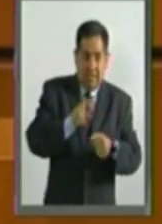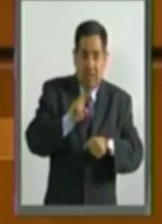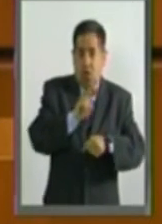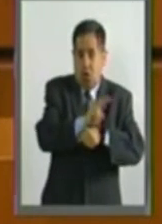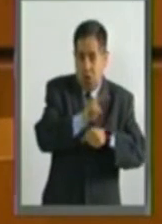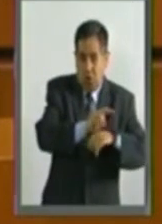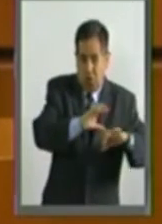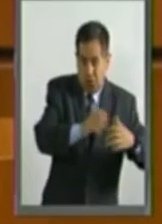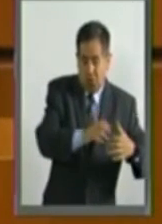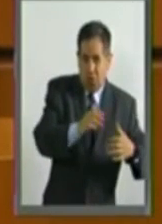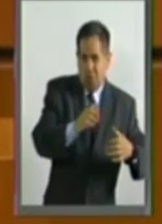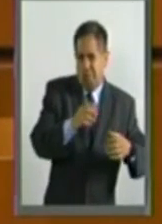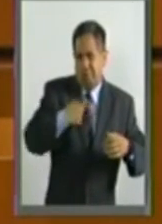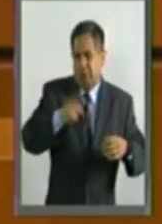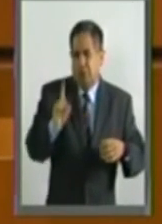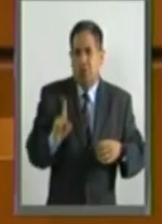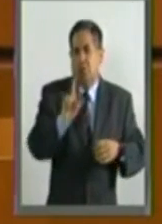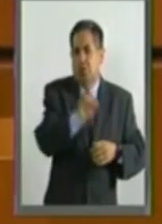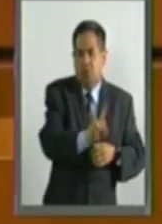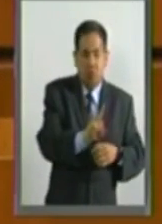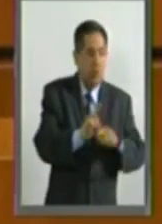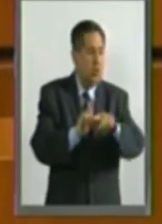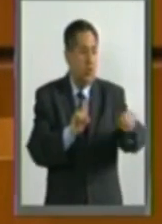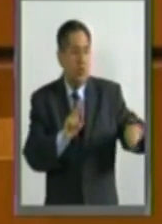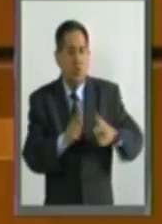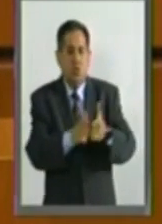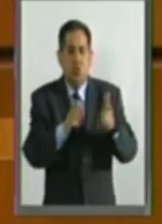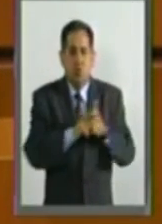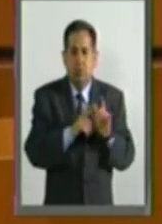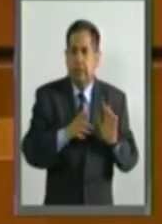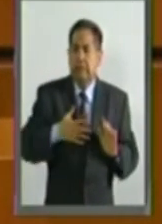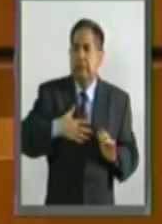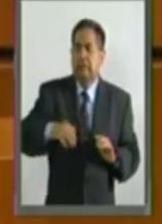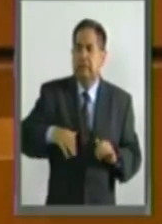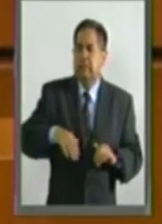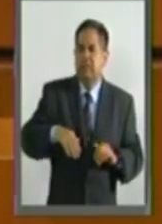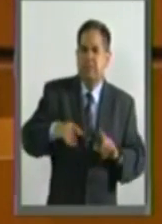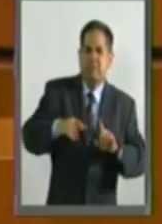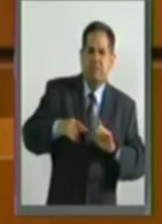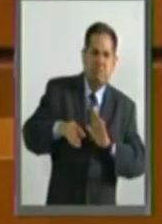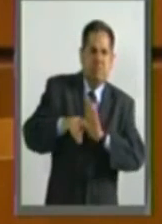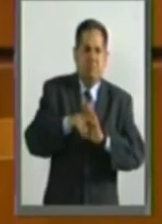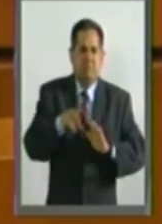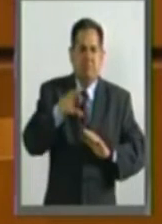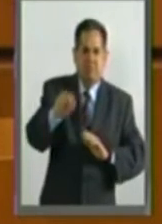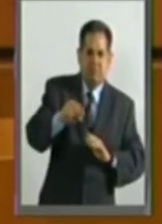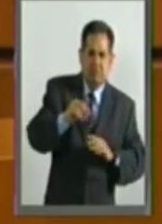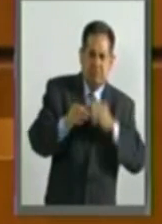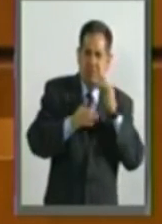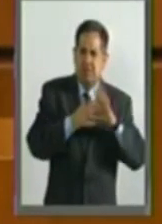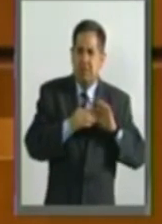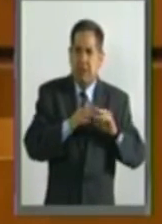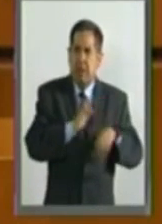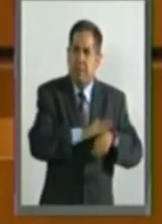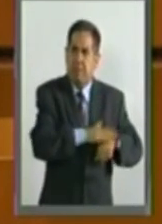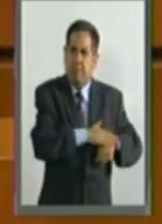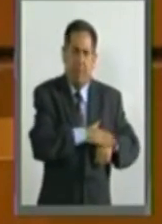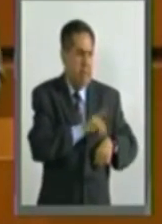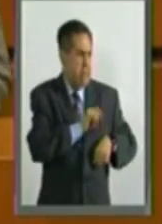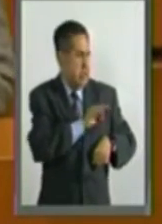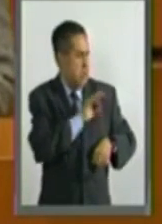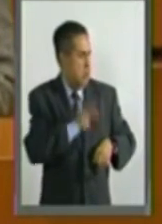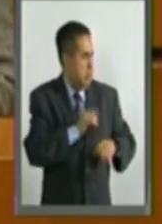vigilancia, un grupo, de acuerdo a sus intereses, inmediatamente promueve el 20% y lo